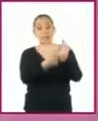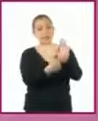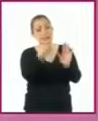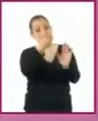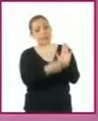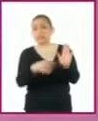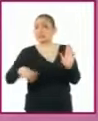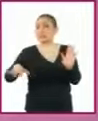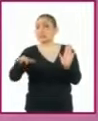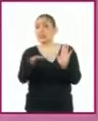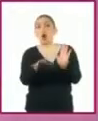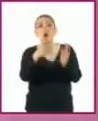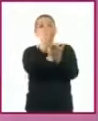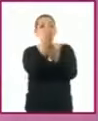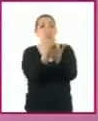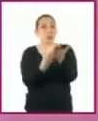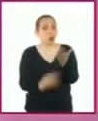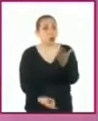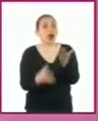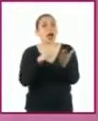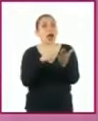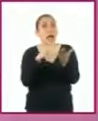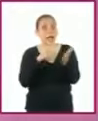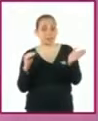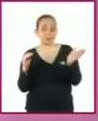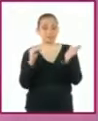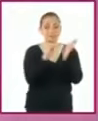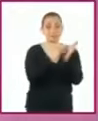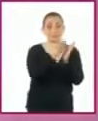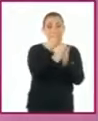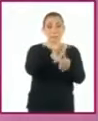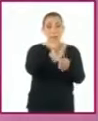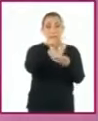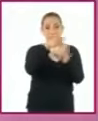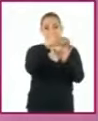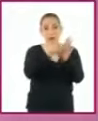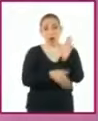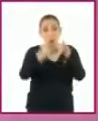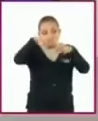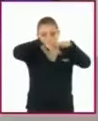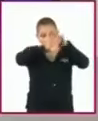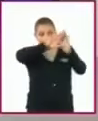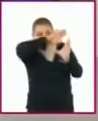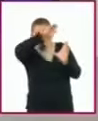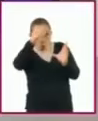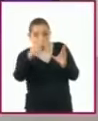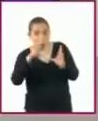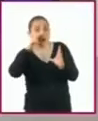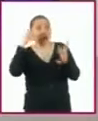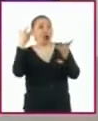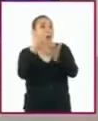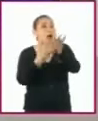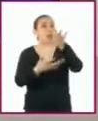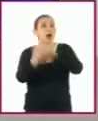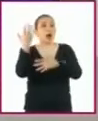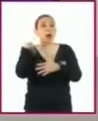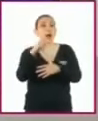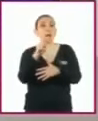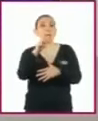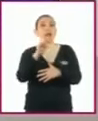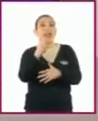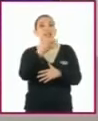representación gráfica o dibujo que se encuentra plasmado sobre una roca o cavernas y que fueron realizadas en la